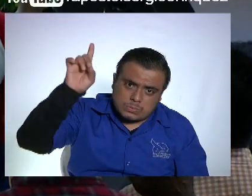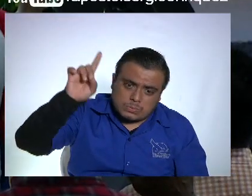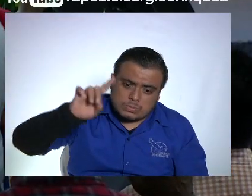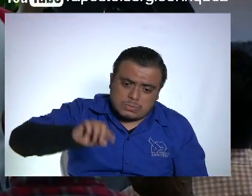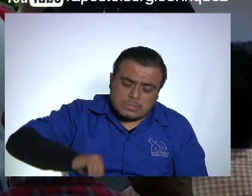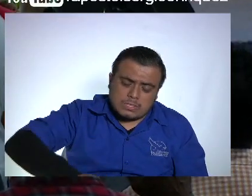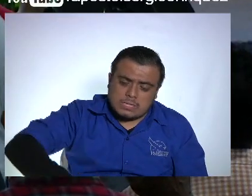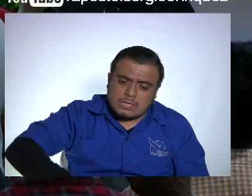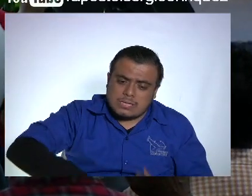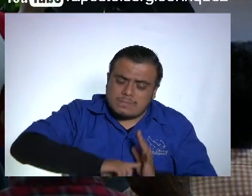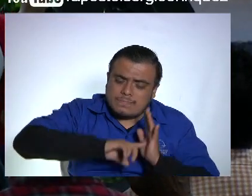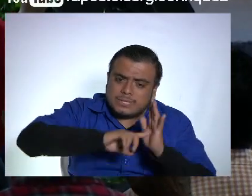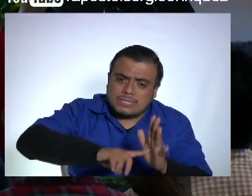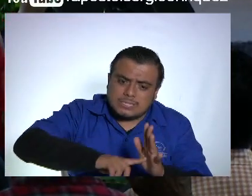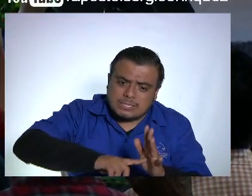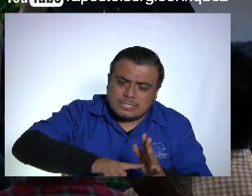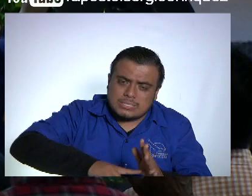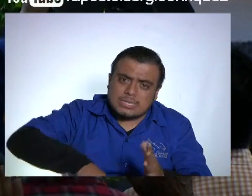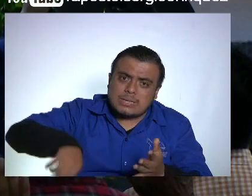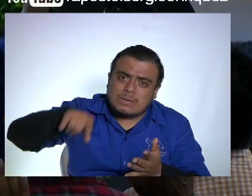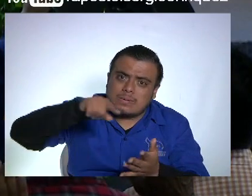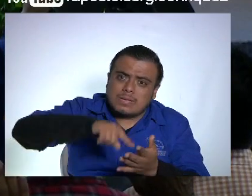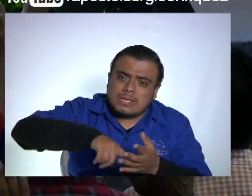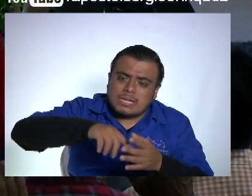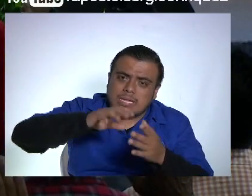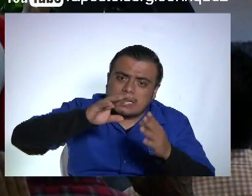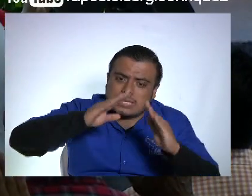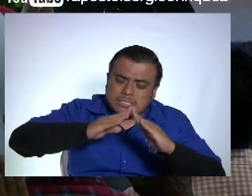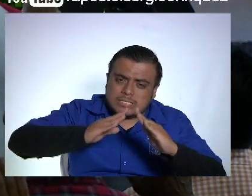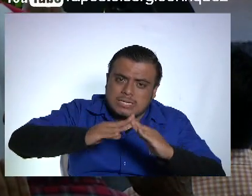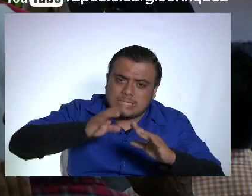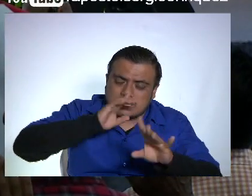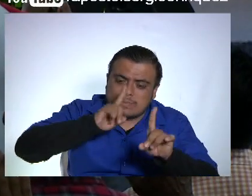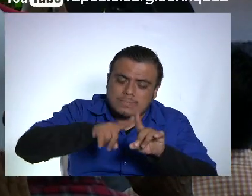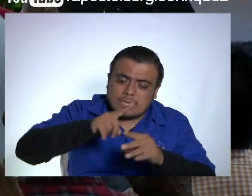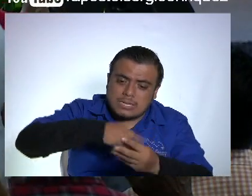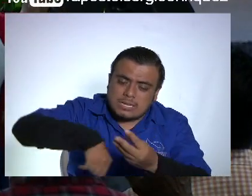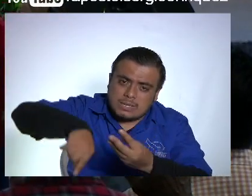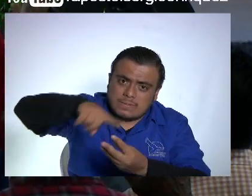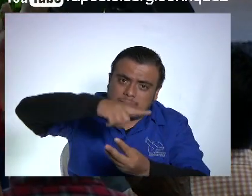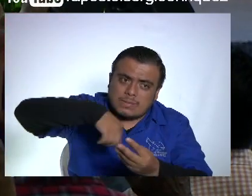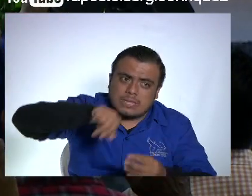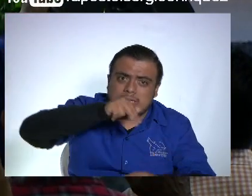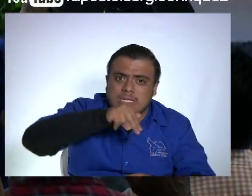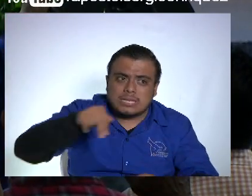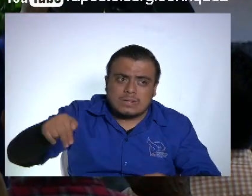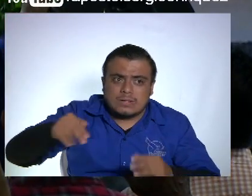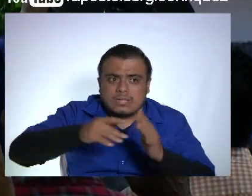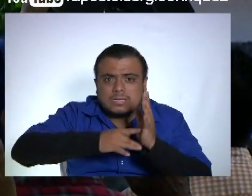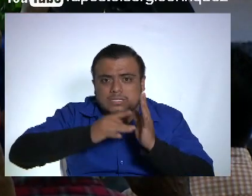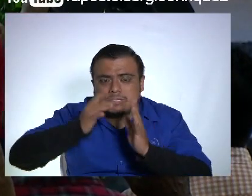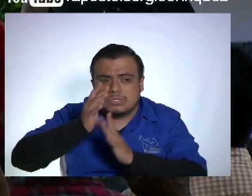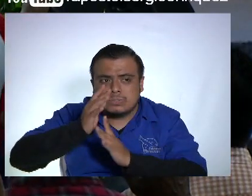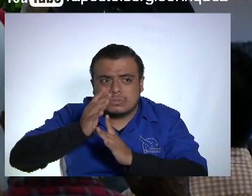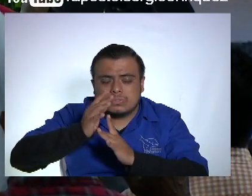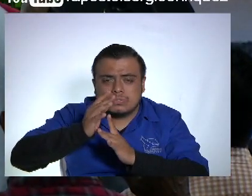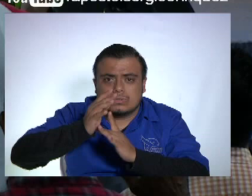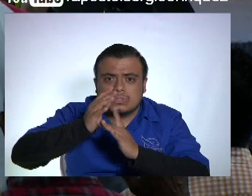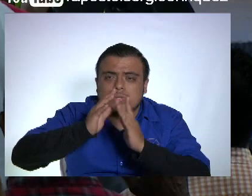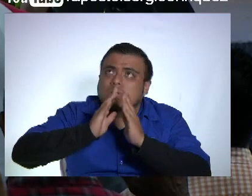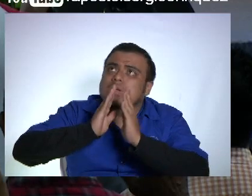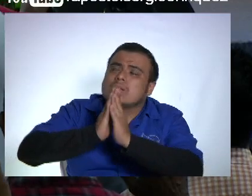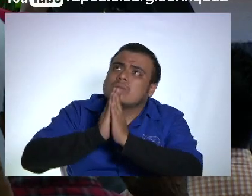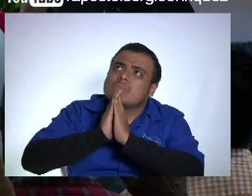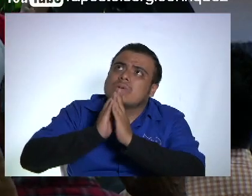manifiestes en medio de esas casas y esas familias, Señor. en el nombre de Jesús. Señor, te pido